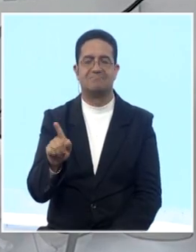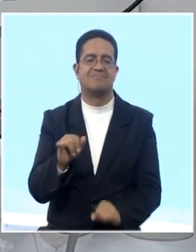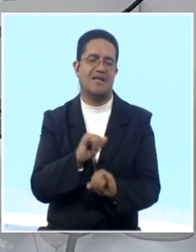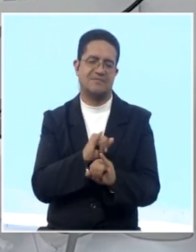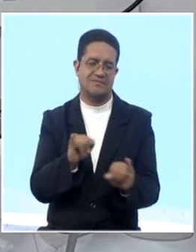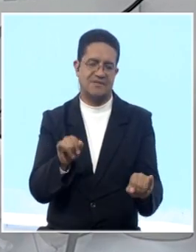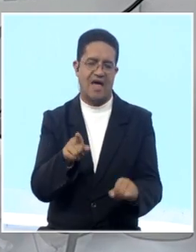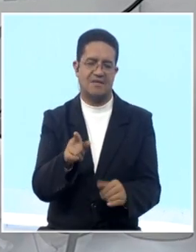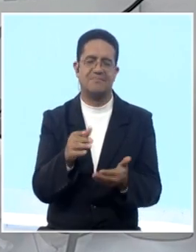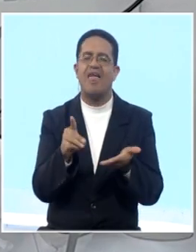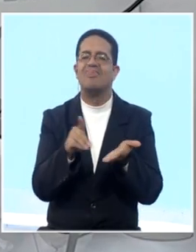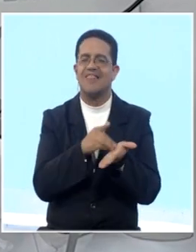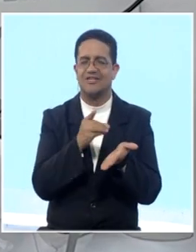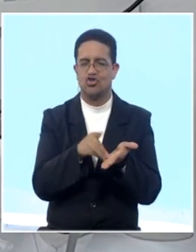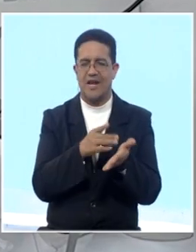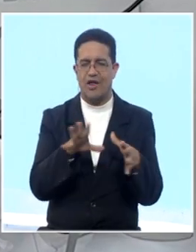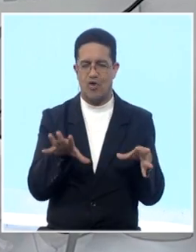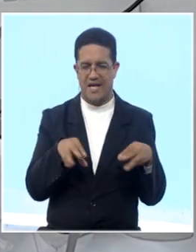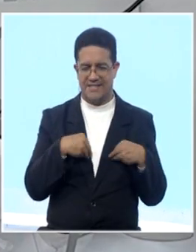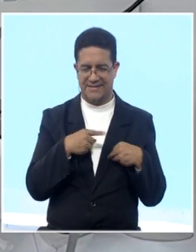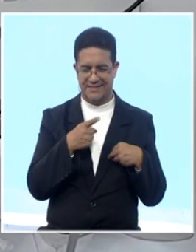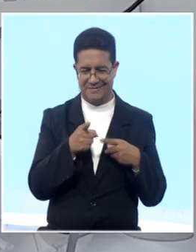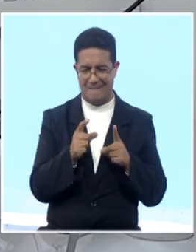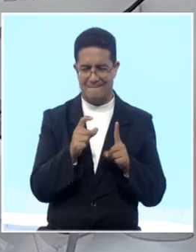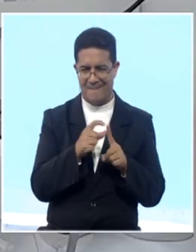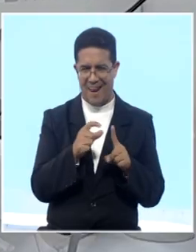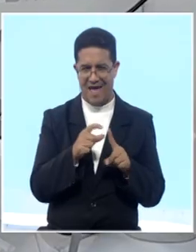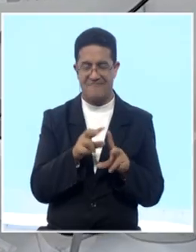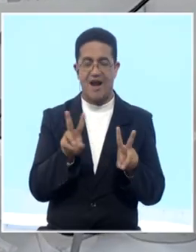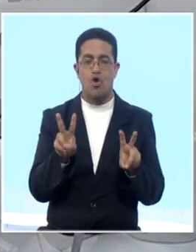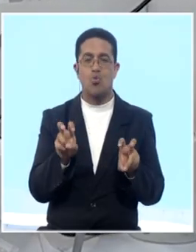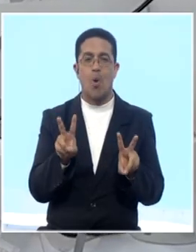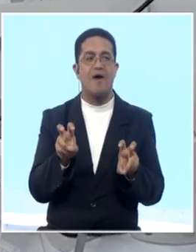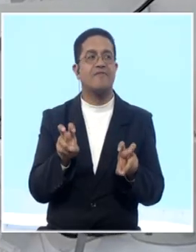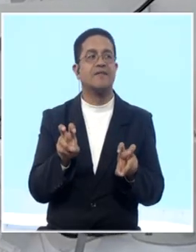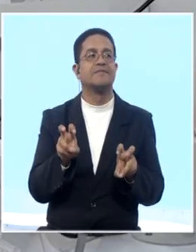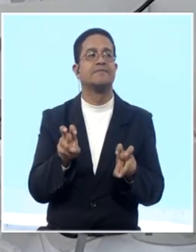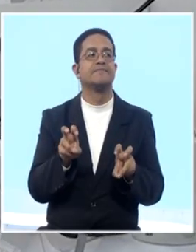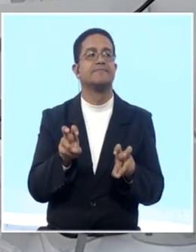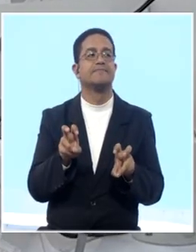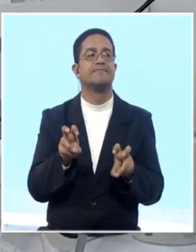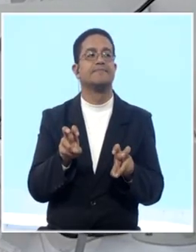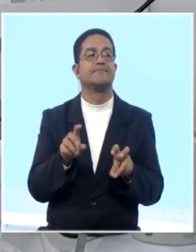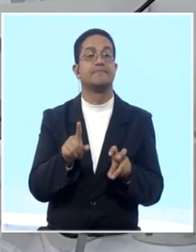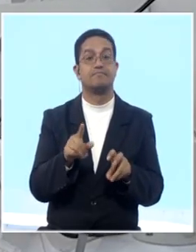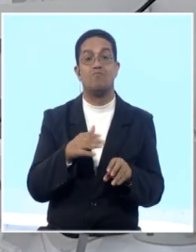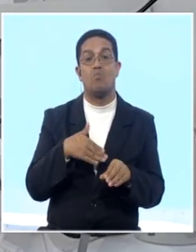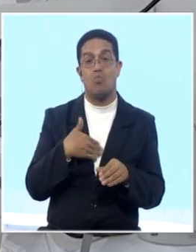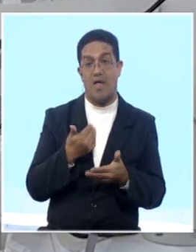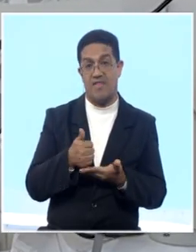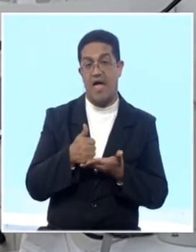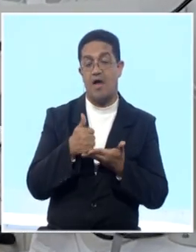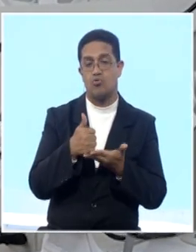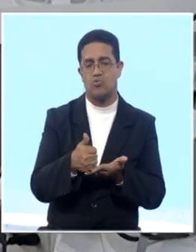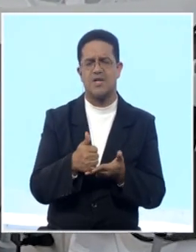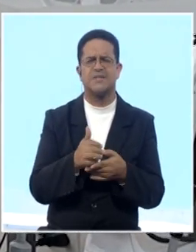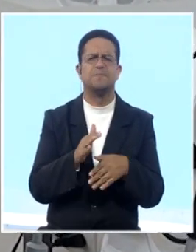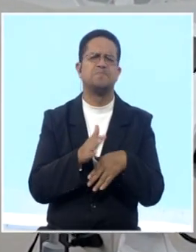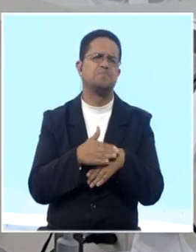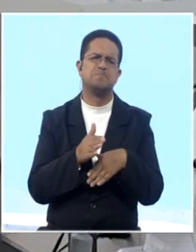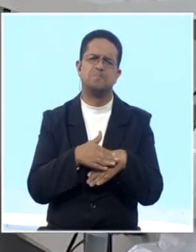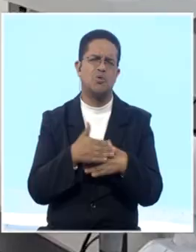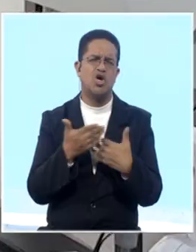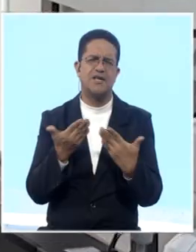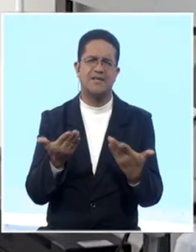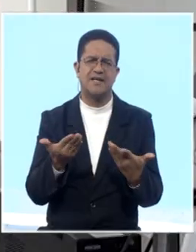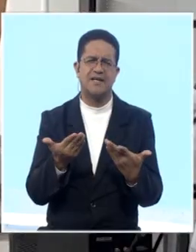Academia Española ha aceptado esta terminología para referirnos a este tipo de tratamiento, se va a poder ayudar. ¿Por qué hacemos